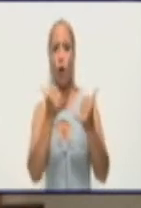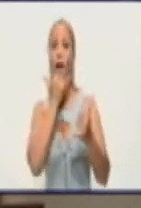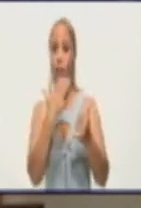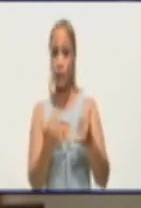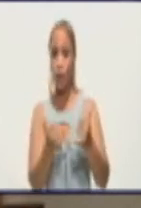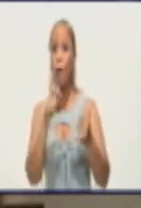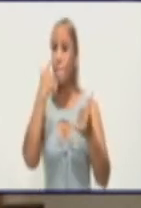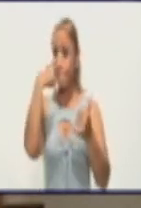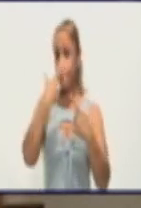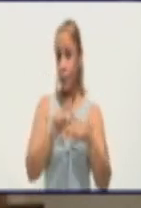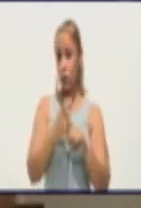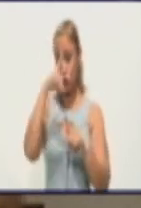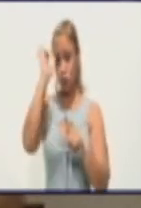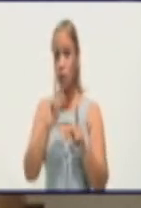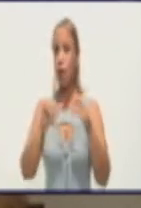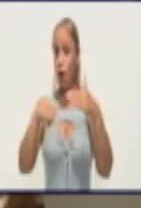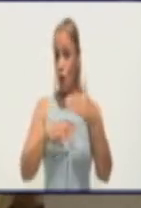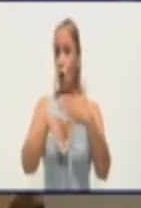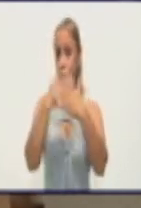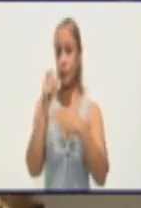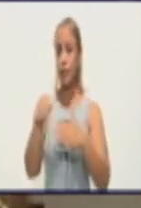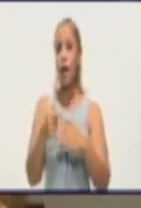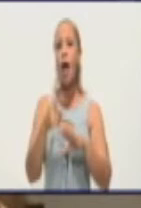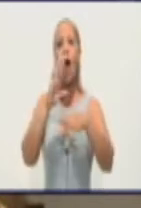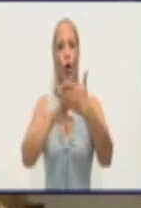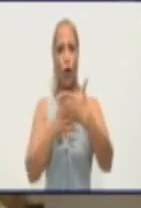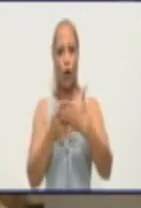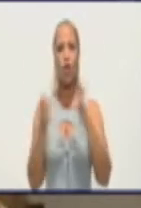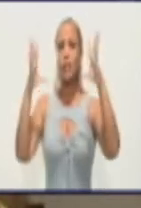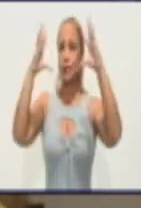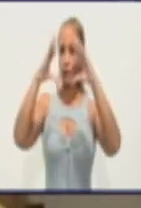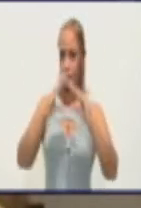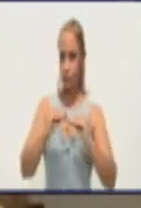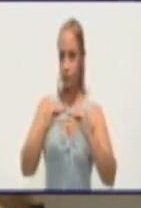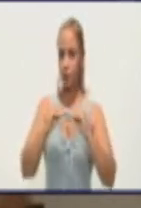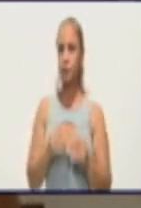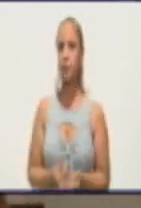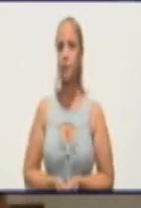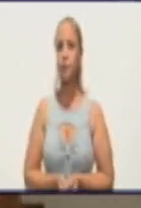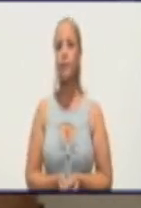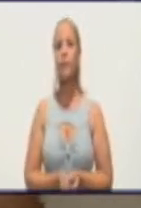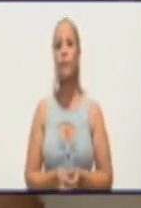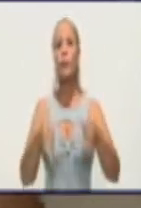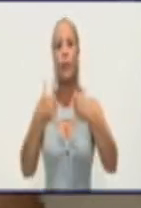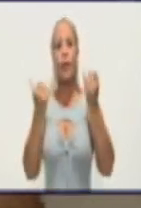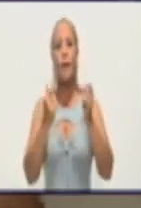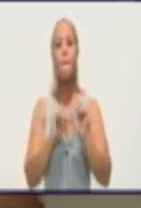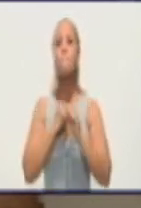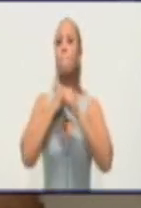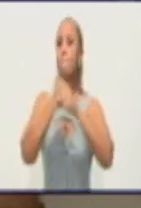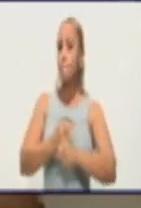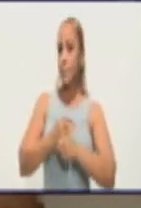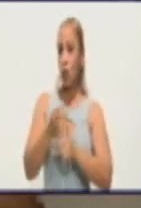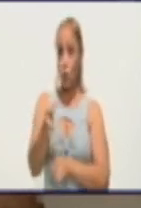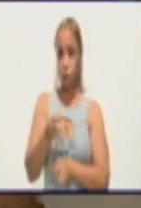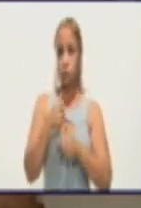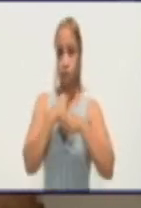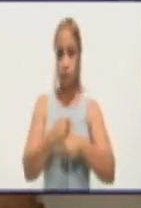en su circuito en el barrio de la noche los circuitos que están programados es pilot un municipio pilón